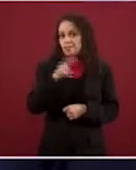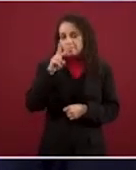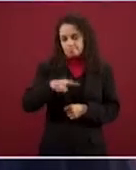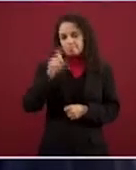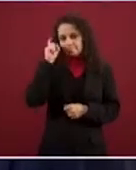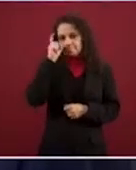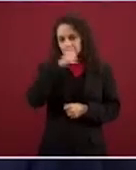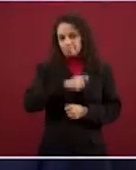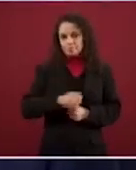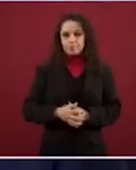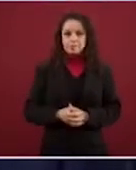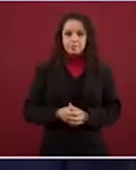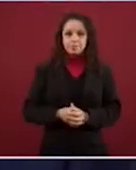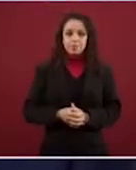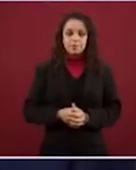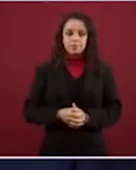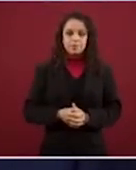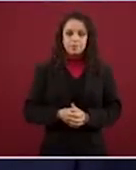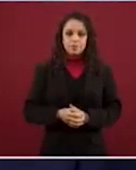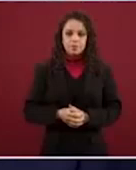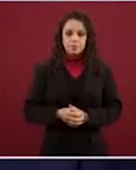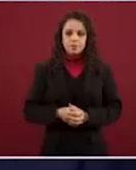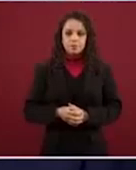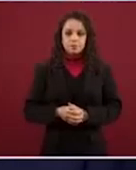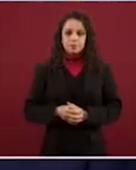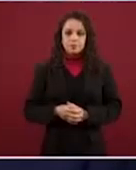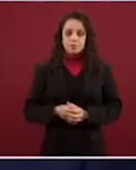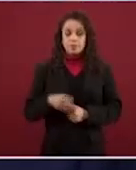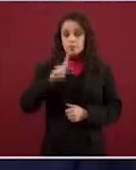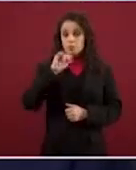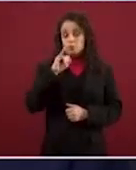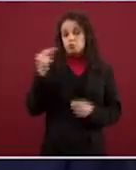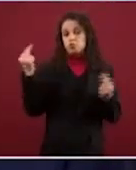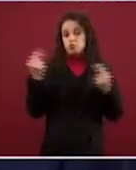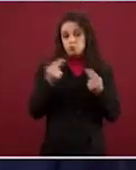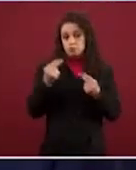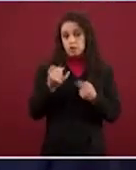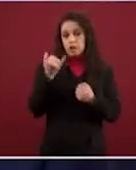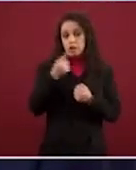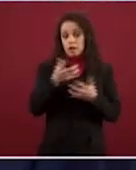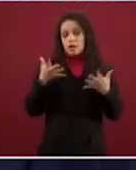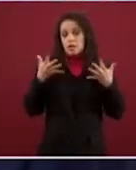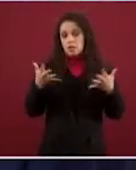Pero sí quieren que que haya justicia, ¿no?